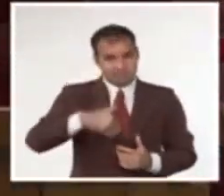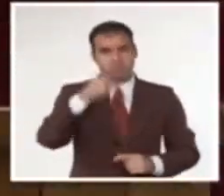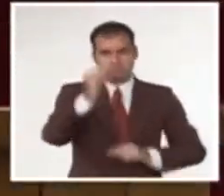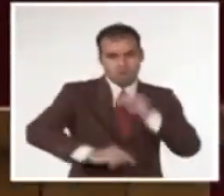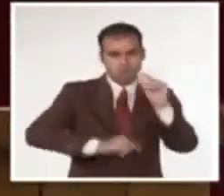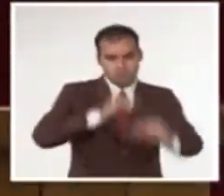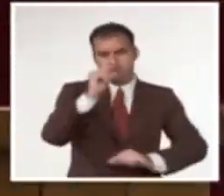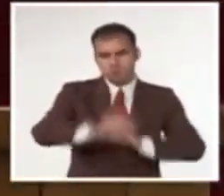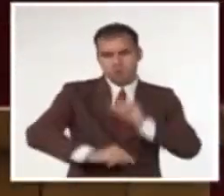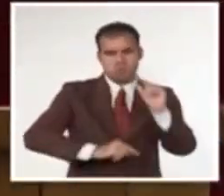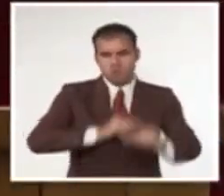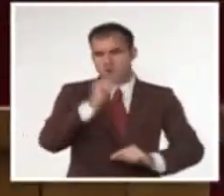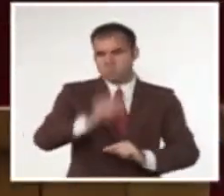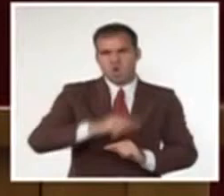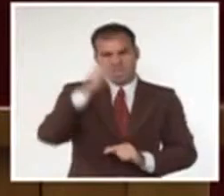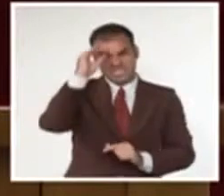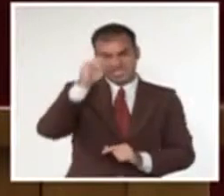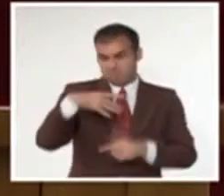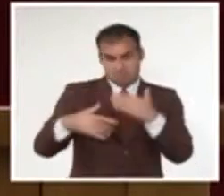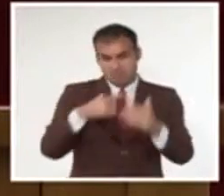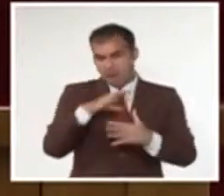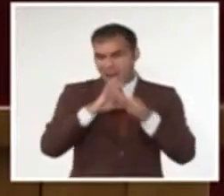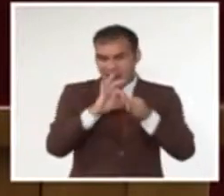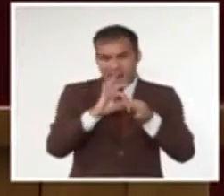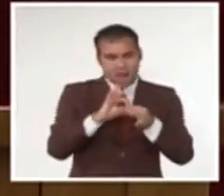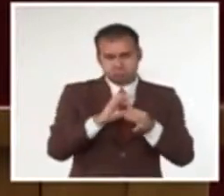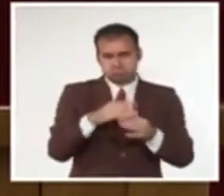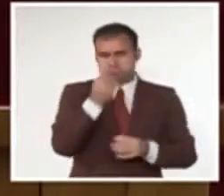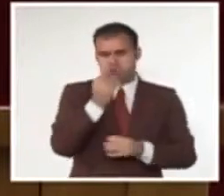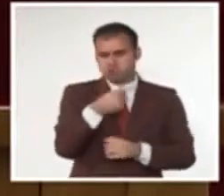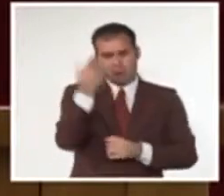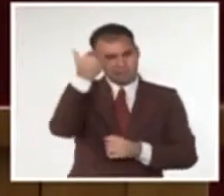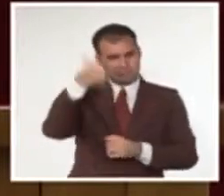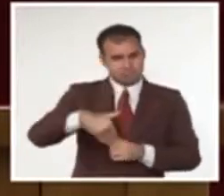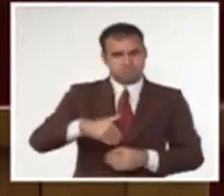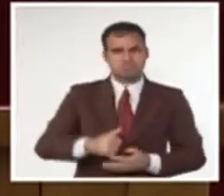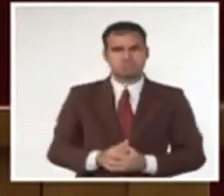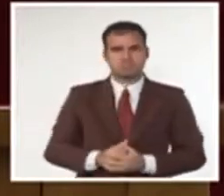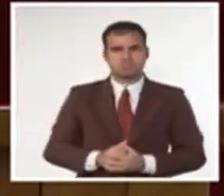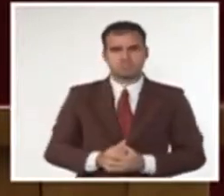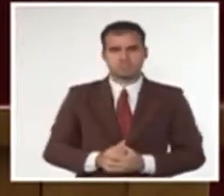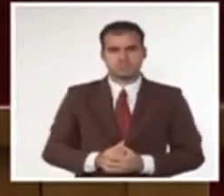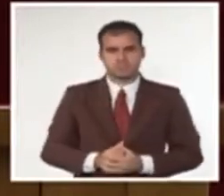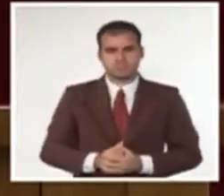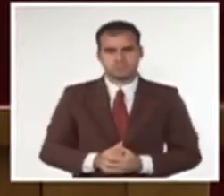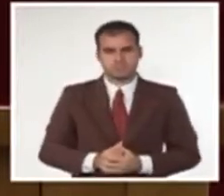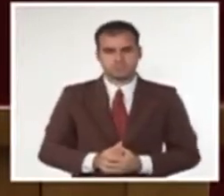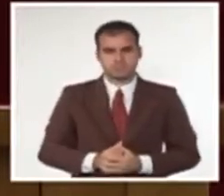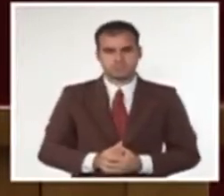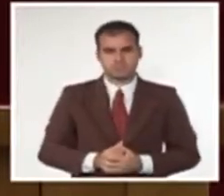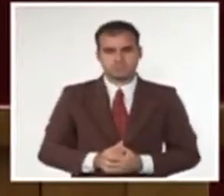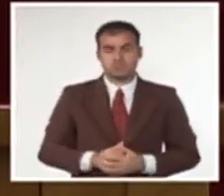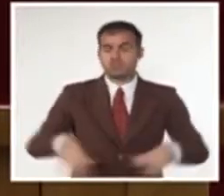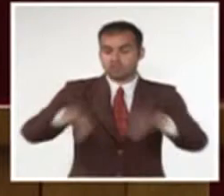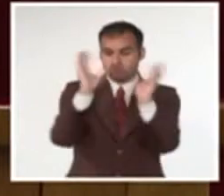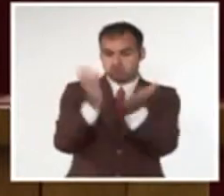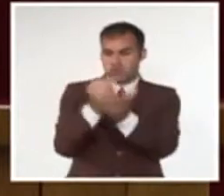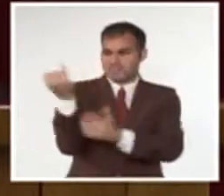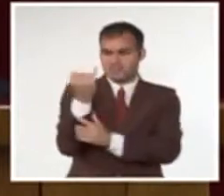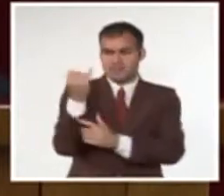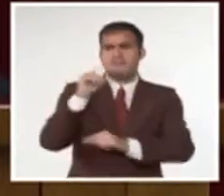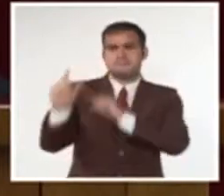enfrentar los desafíos más agudos. Agradecemos entrañablemente la campaña internacional promovida por